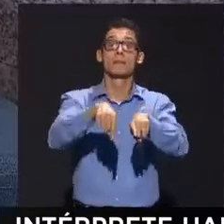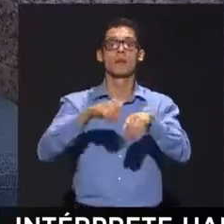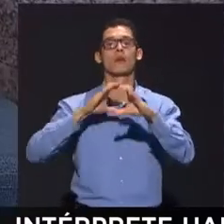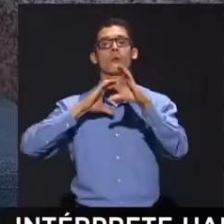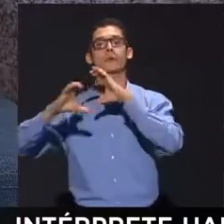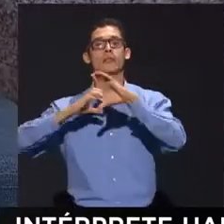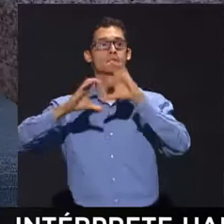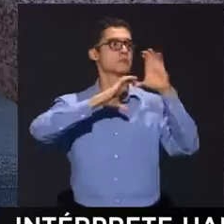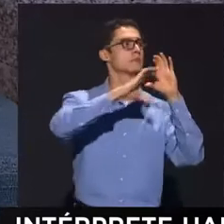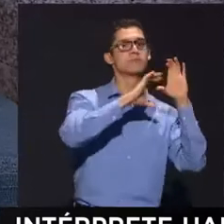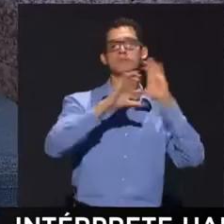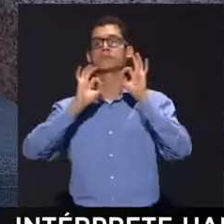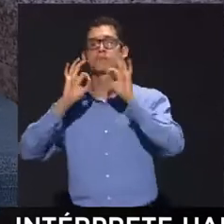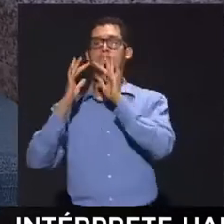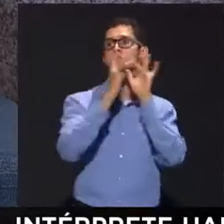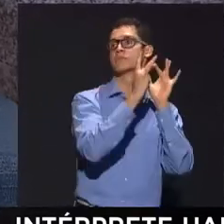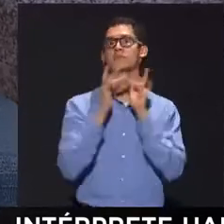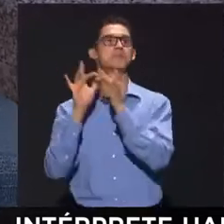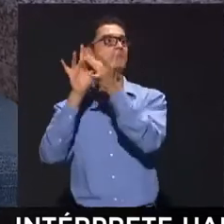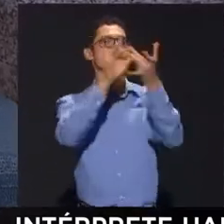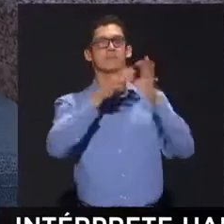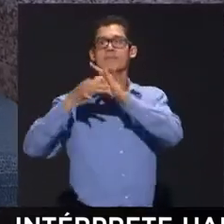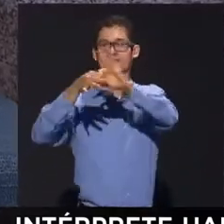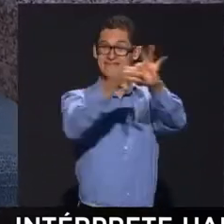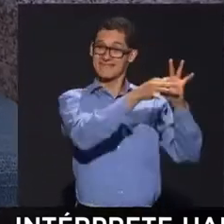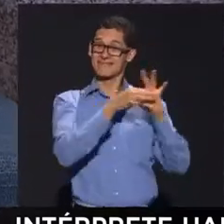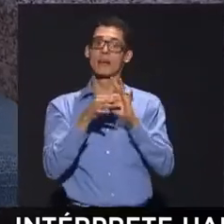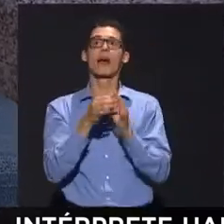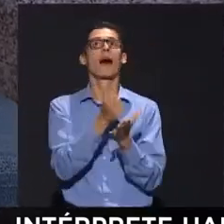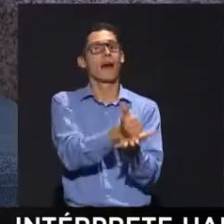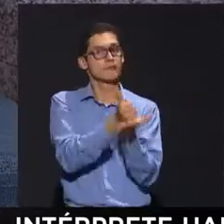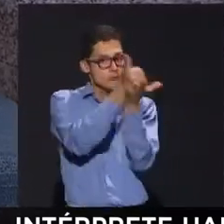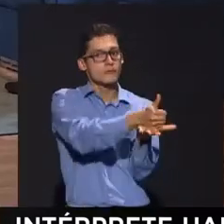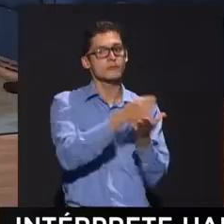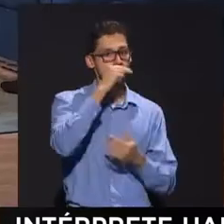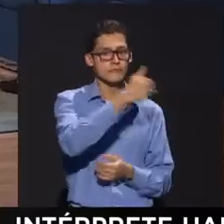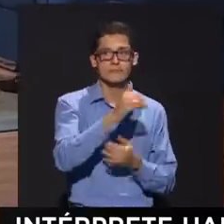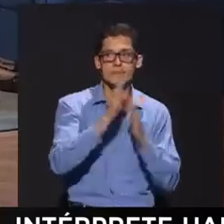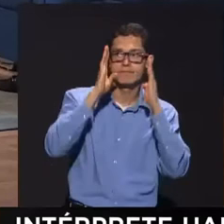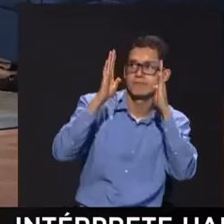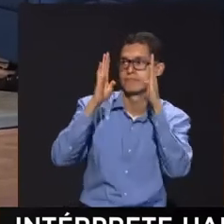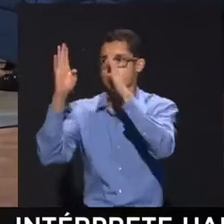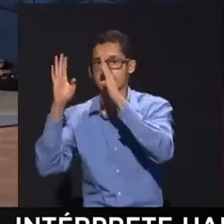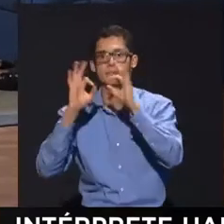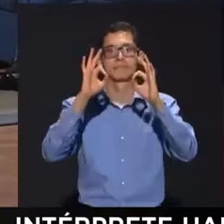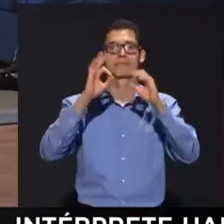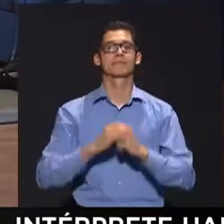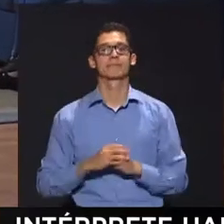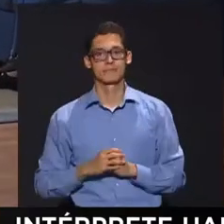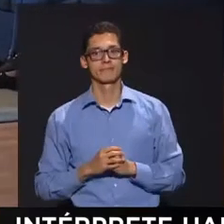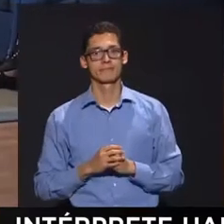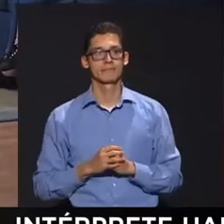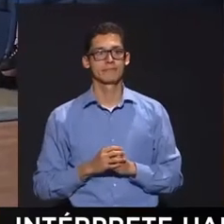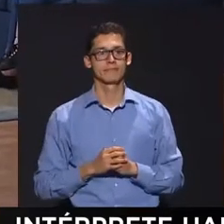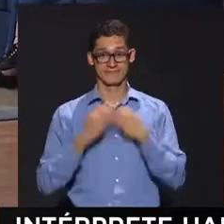familias y une los lazos, pues también está estimulando la atención de los niños. Listo, Luz Andrea, ¿qué otros ejercicios o actividades